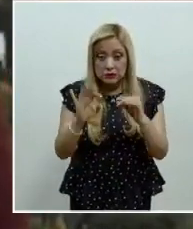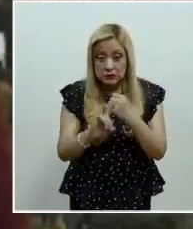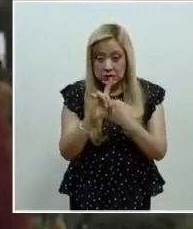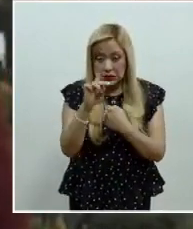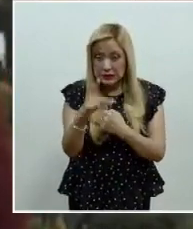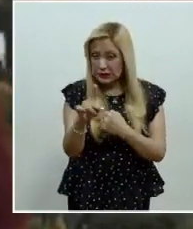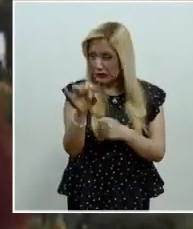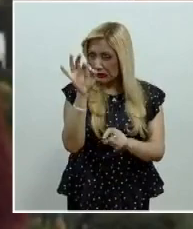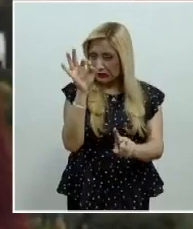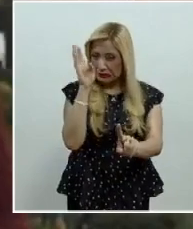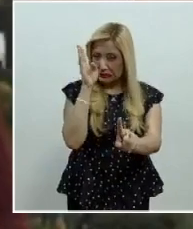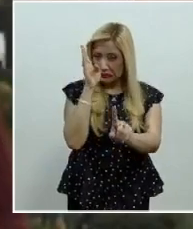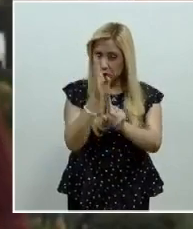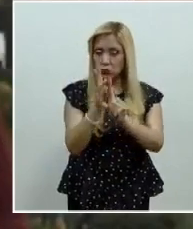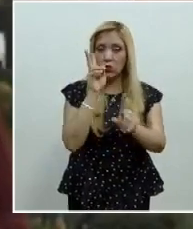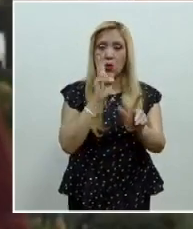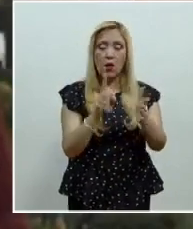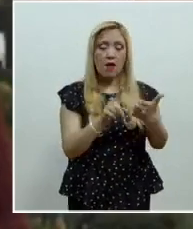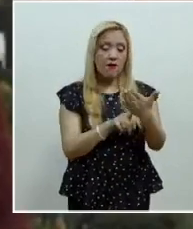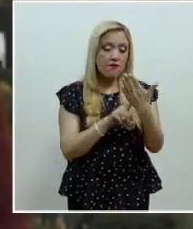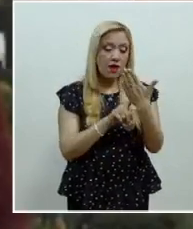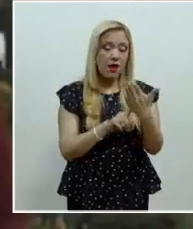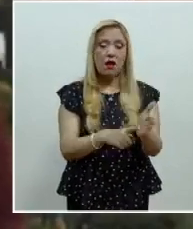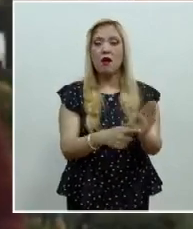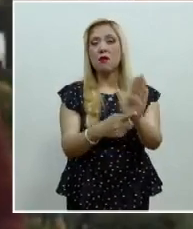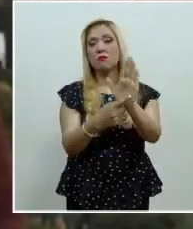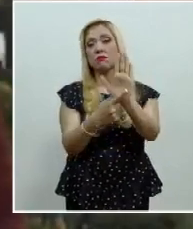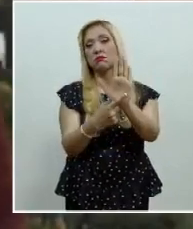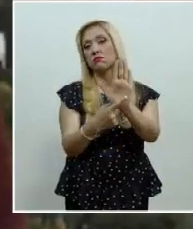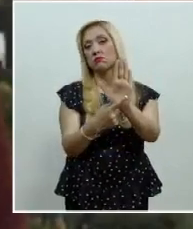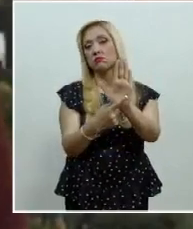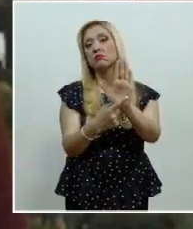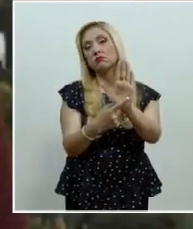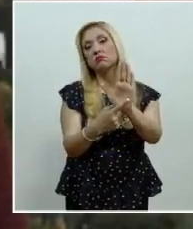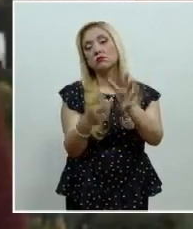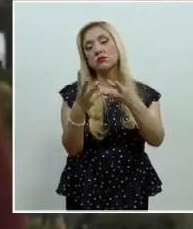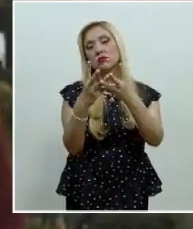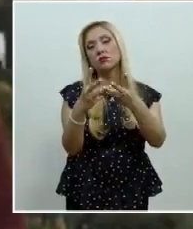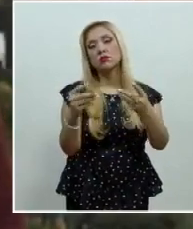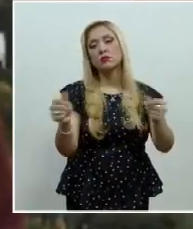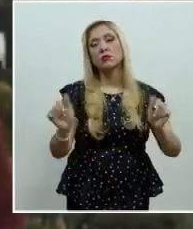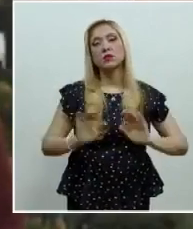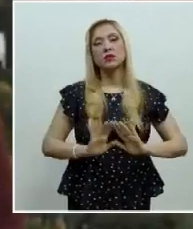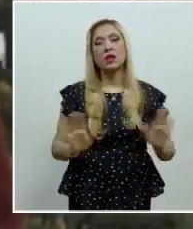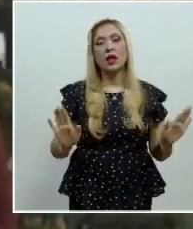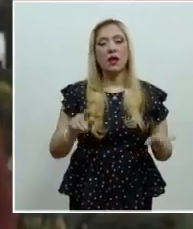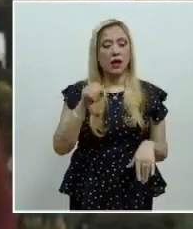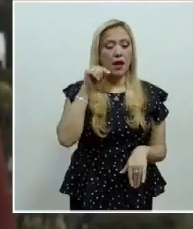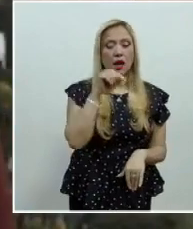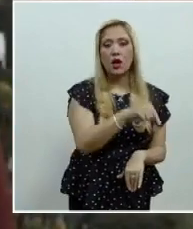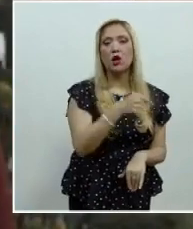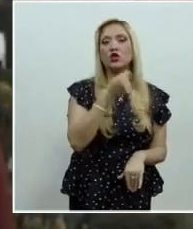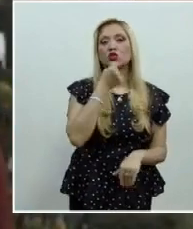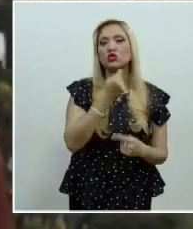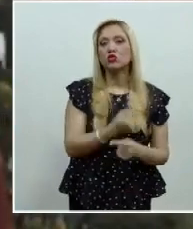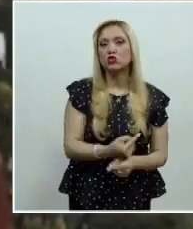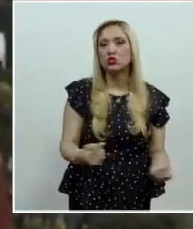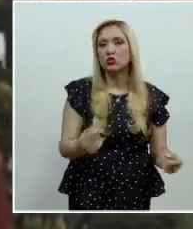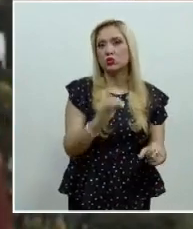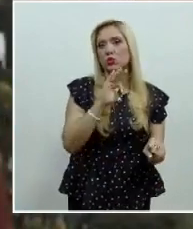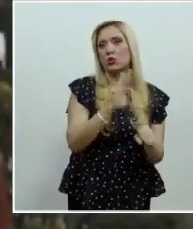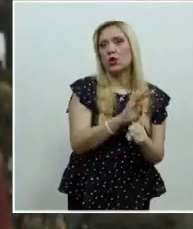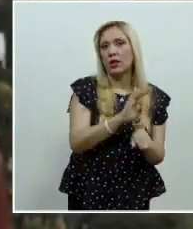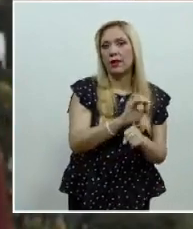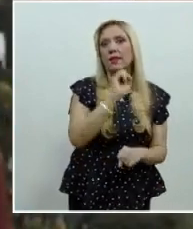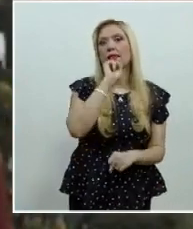el material probatorio, por ejemplo, pues que puedes resolver en interés superior de los menores o de las